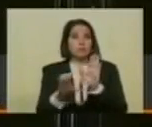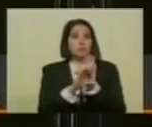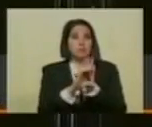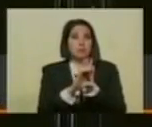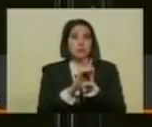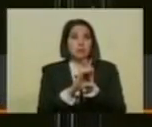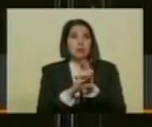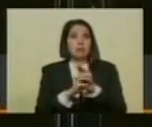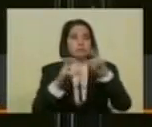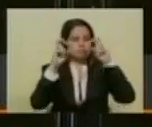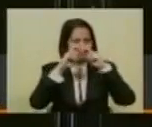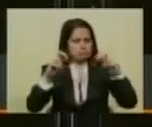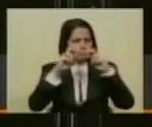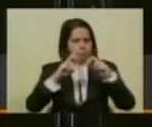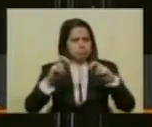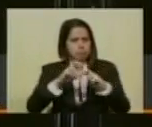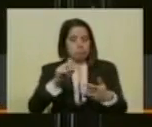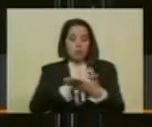el expediente